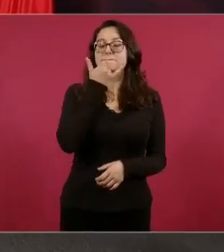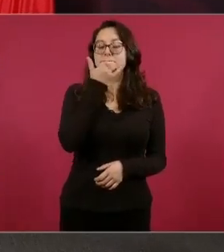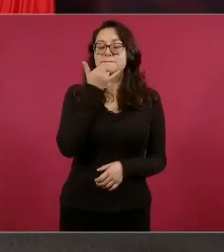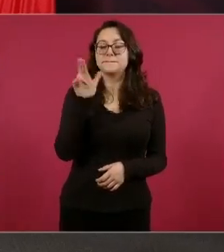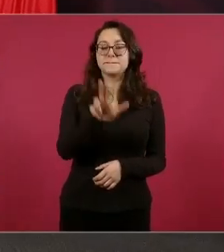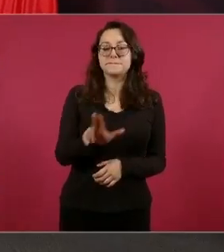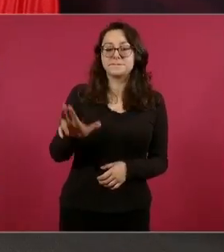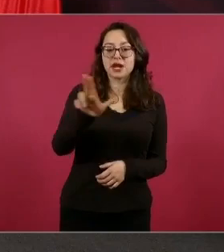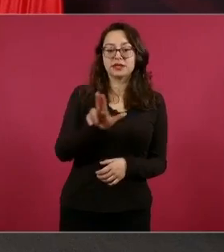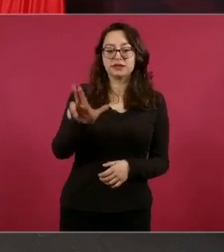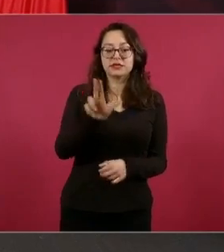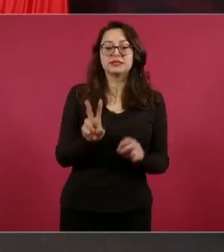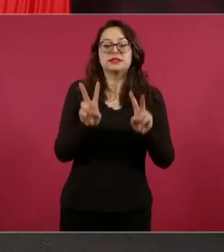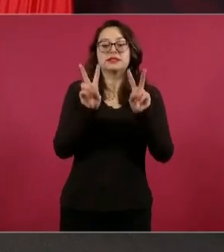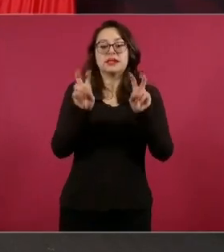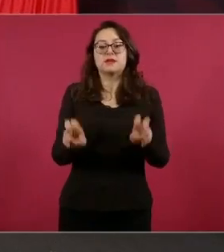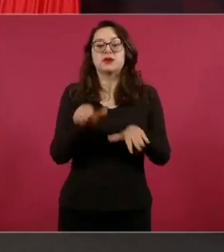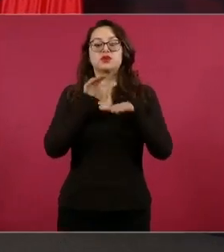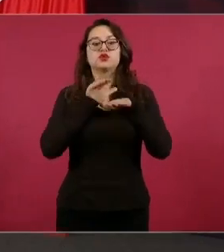el pulso de la salud.